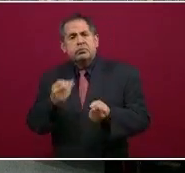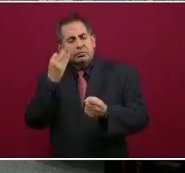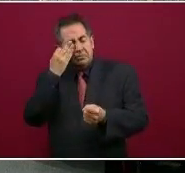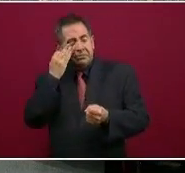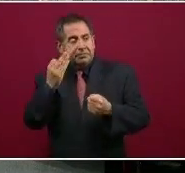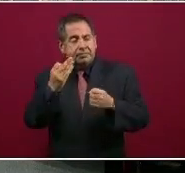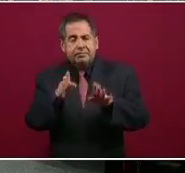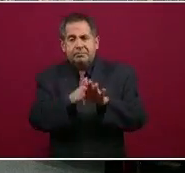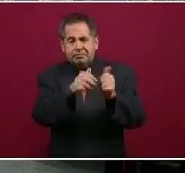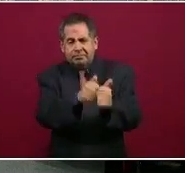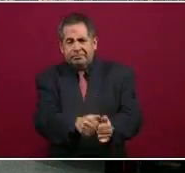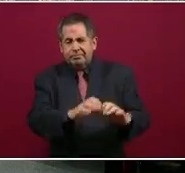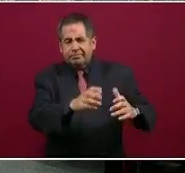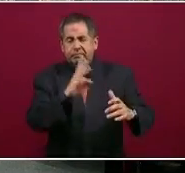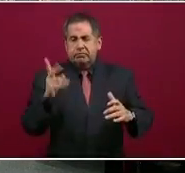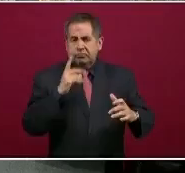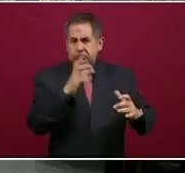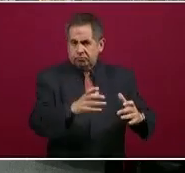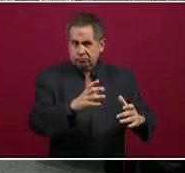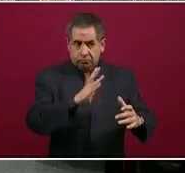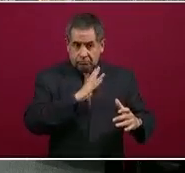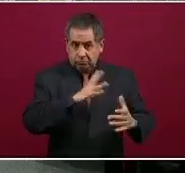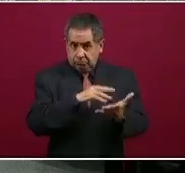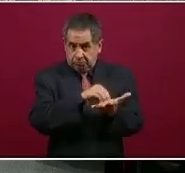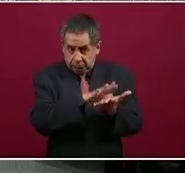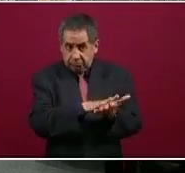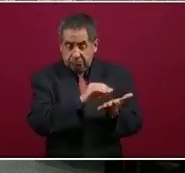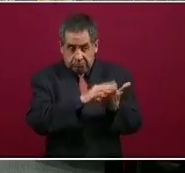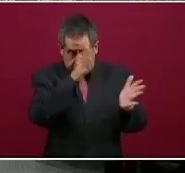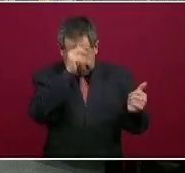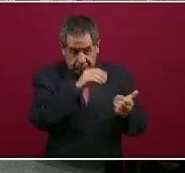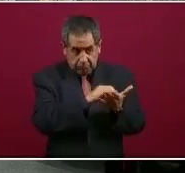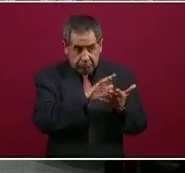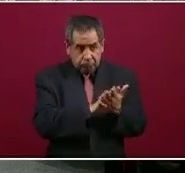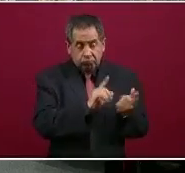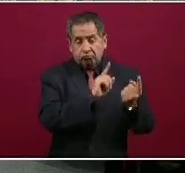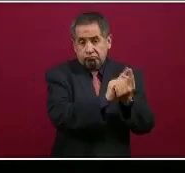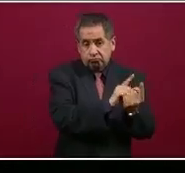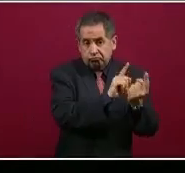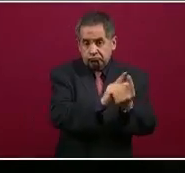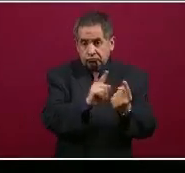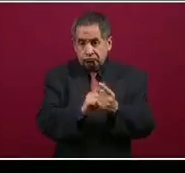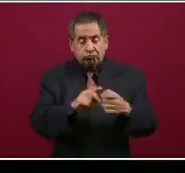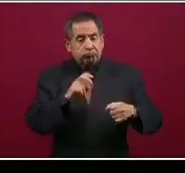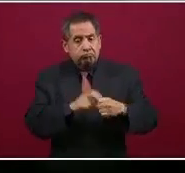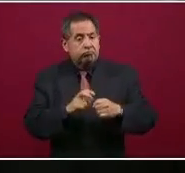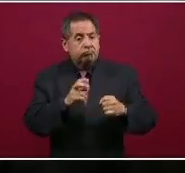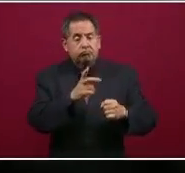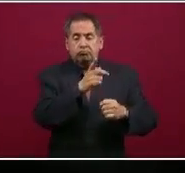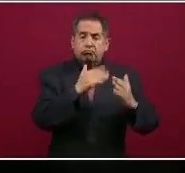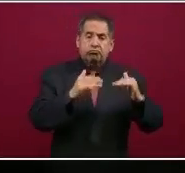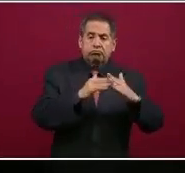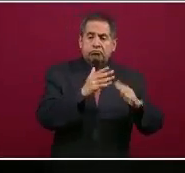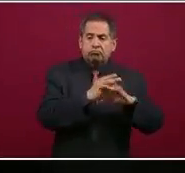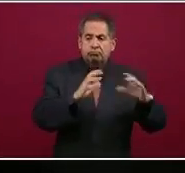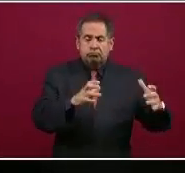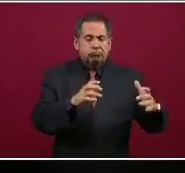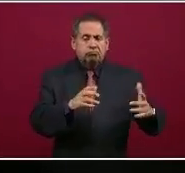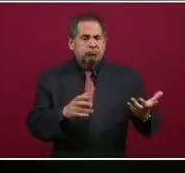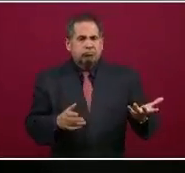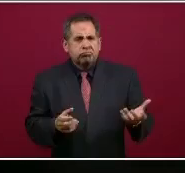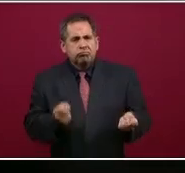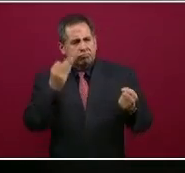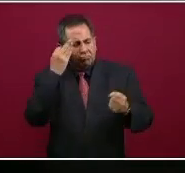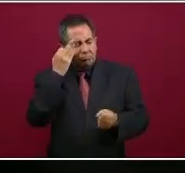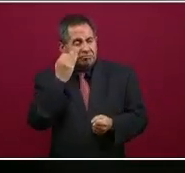si ya tiene alguna reunión ya pactada, si ya lo van a recibir allá en la Casa Blanca a Marcelo Ebrard.